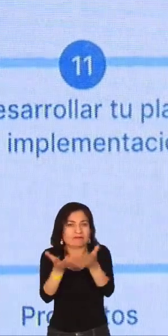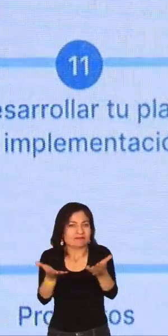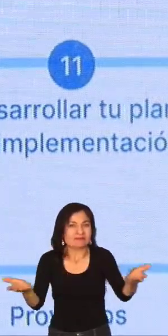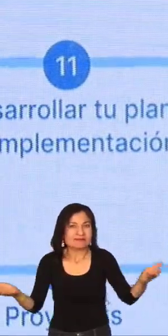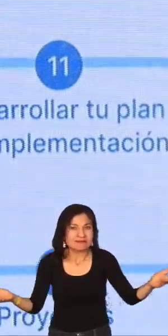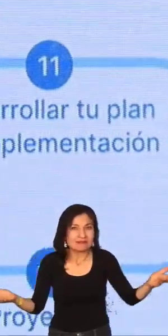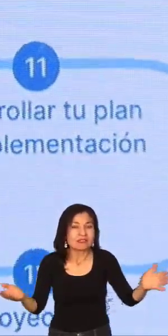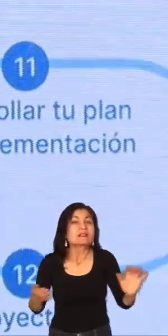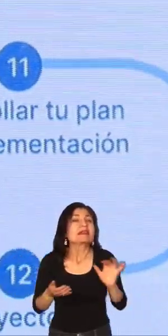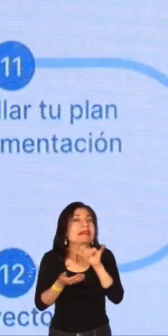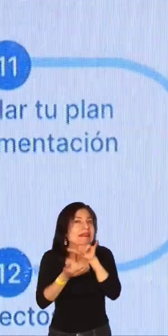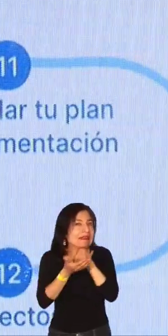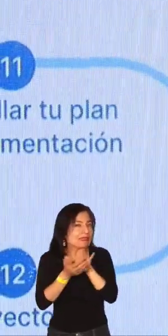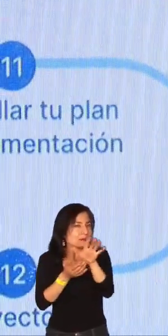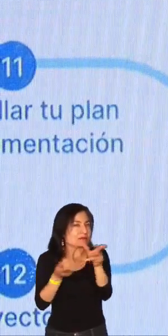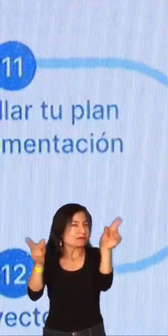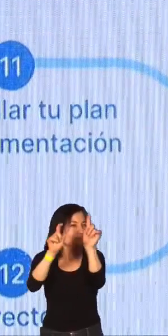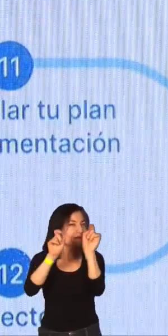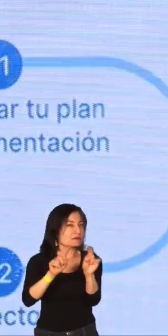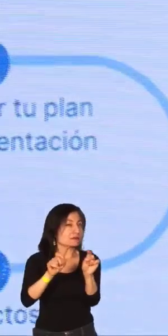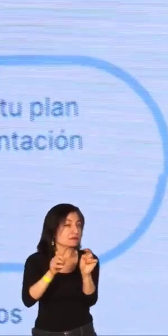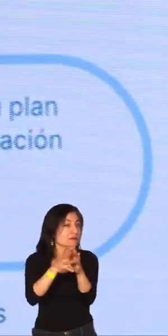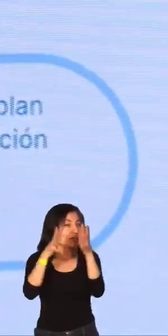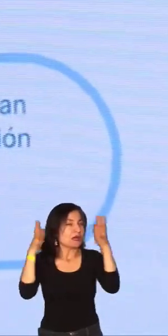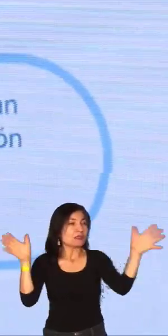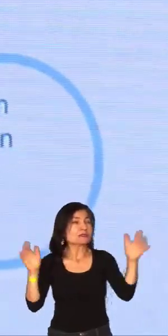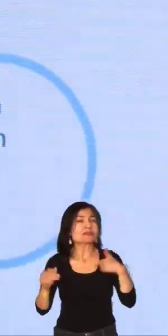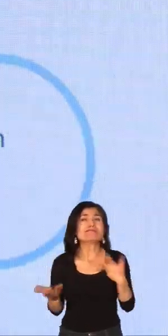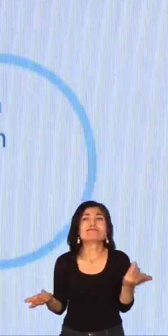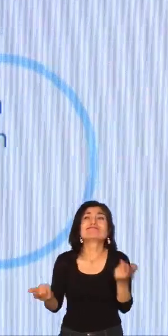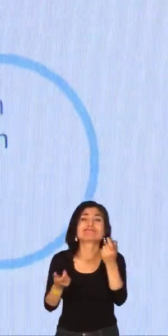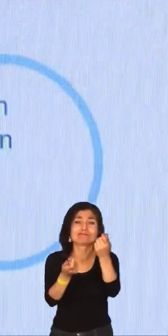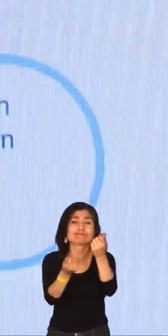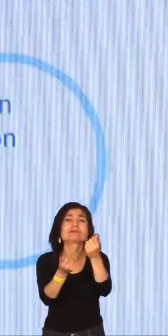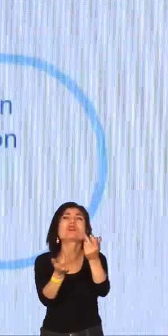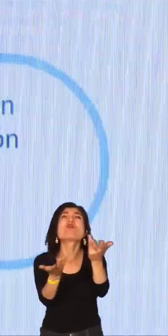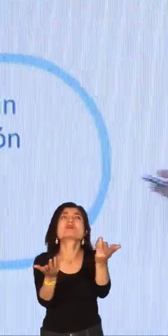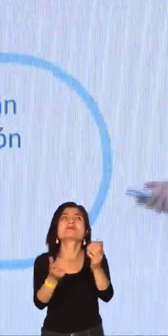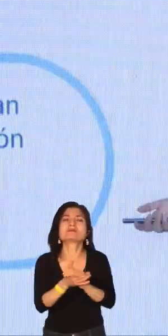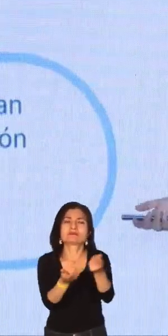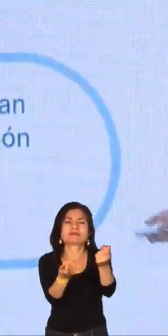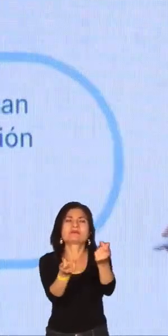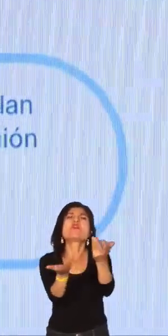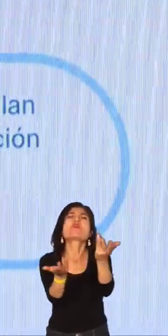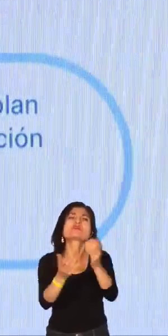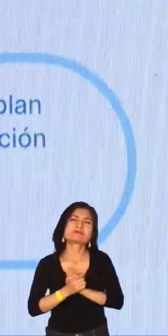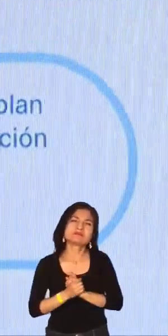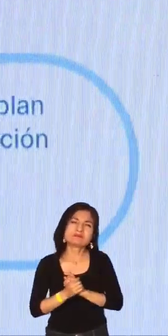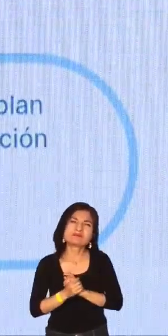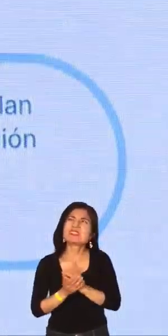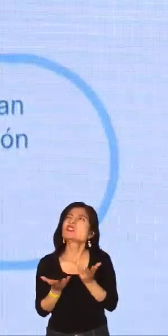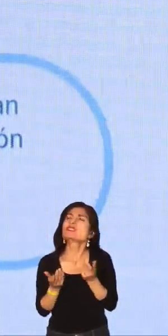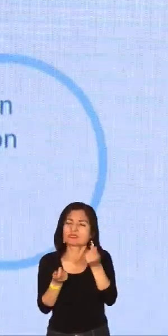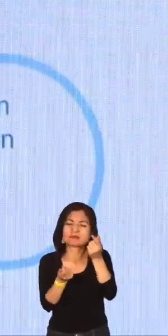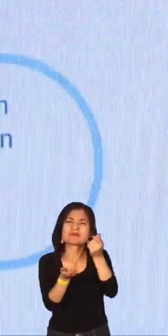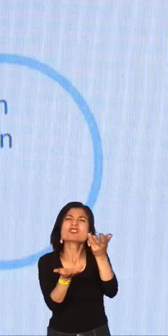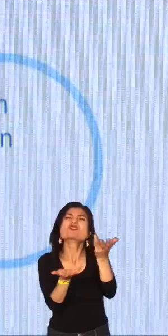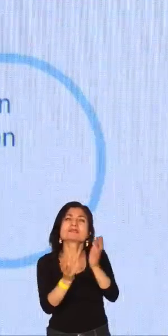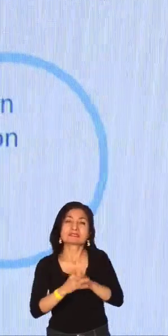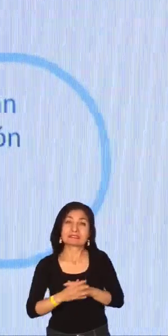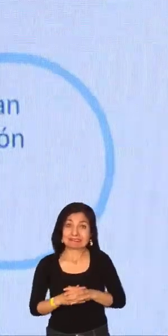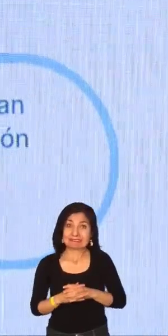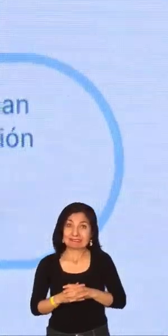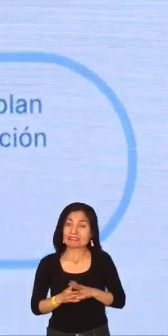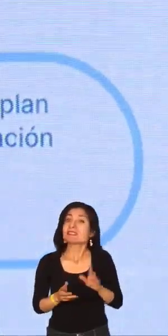viene una de las grandes preguntas, donde nos dicen, ¿plata de dónde? Siempre la pregunta, ¿plata de dónde? ¿Verdad? Siempre sentimos que las necesidades